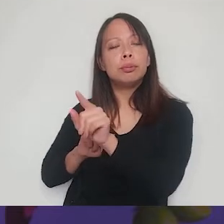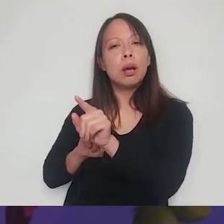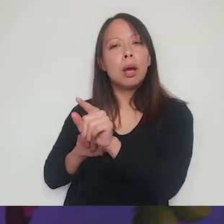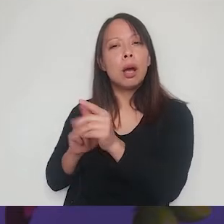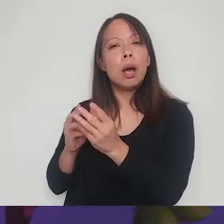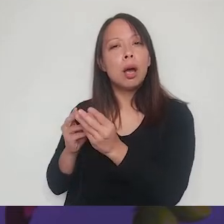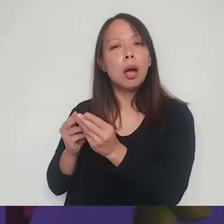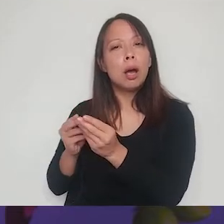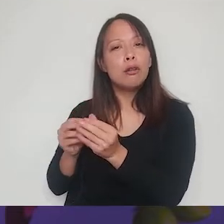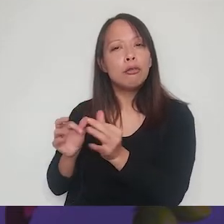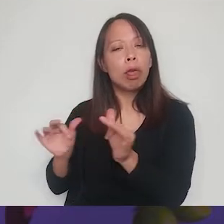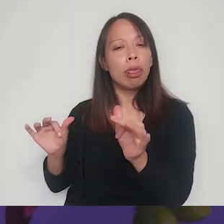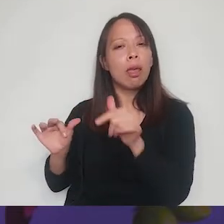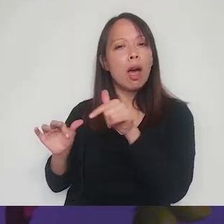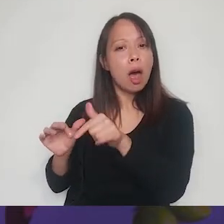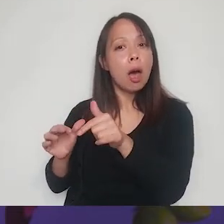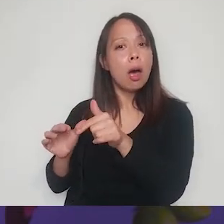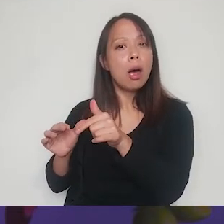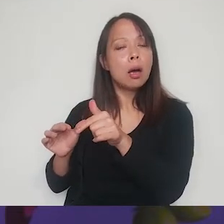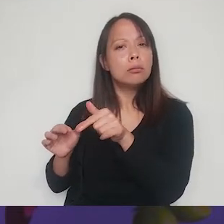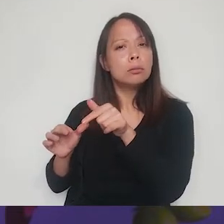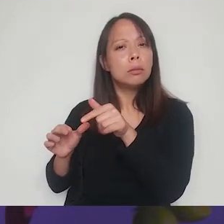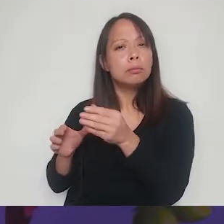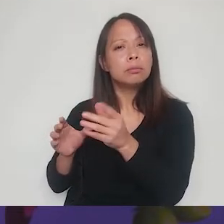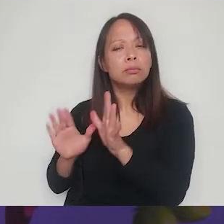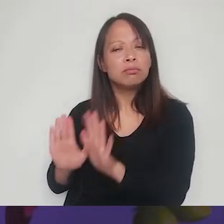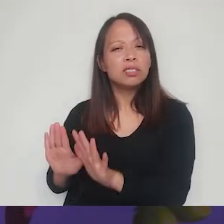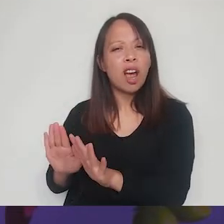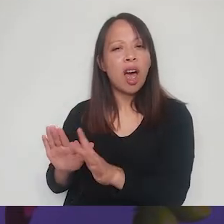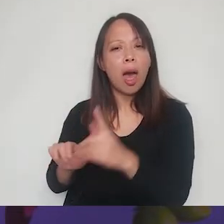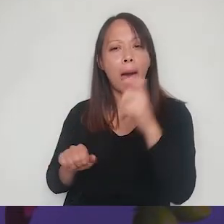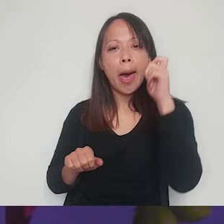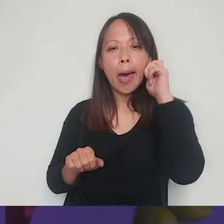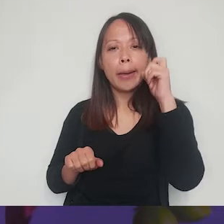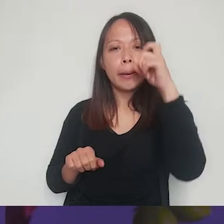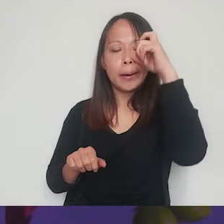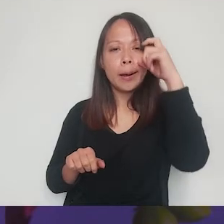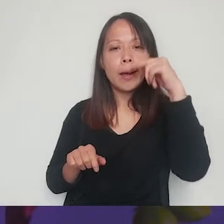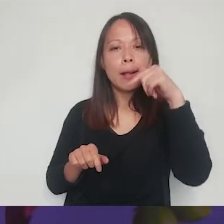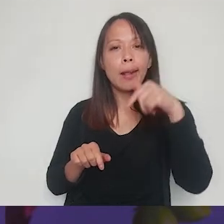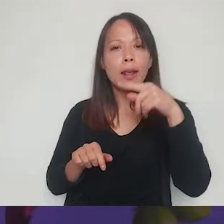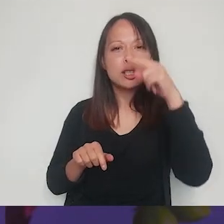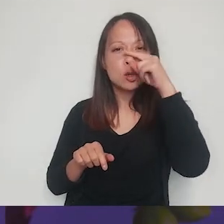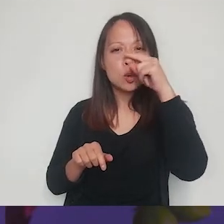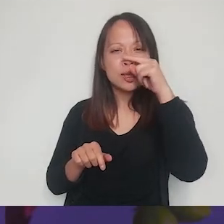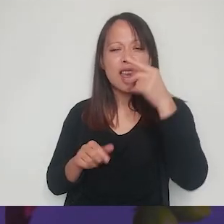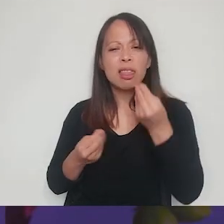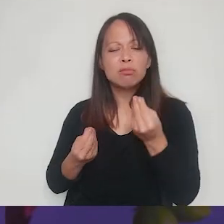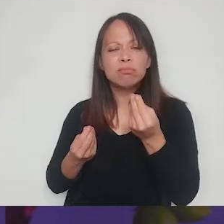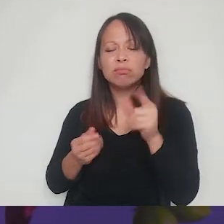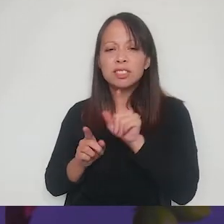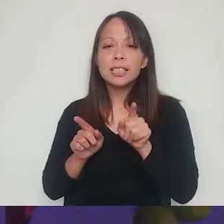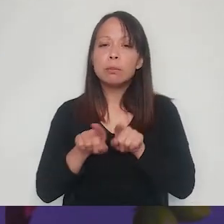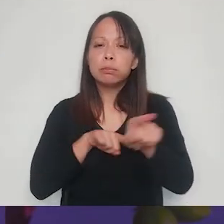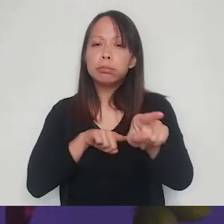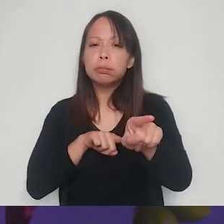exón 7 y la rápida lo incluye más. Entonces razonamos que el sistema del exón 7 era el que ya había contado, de los